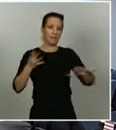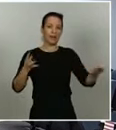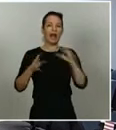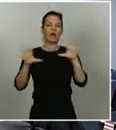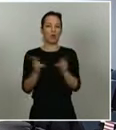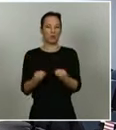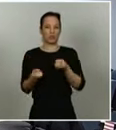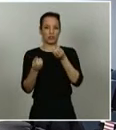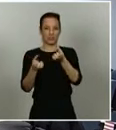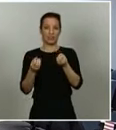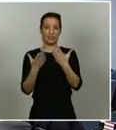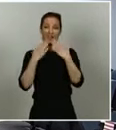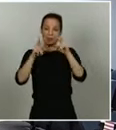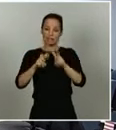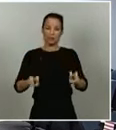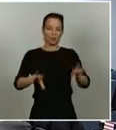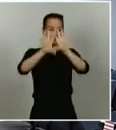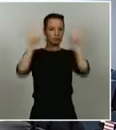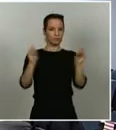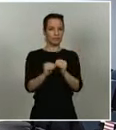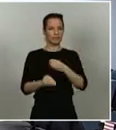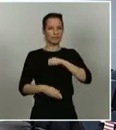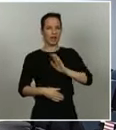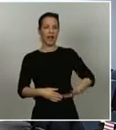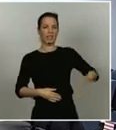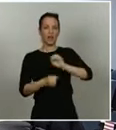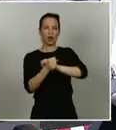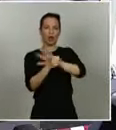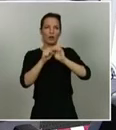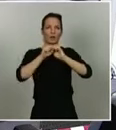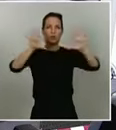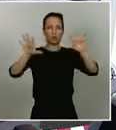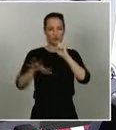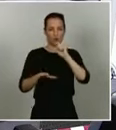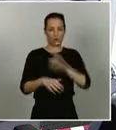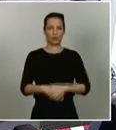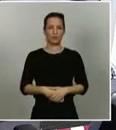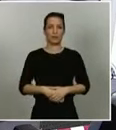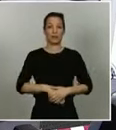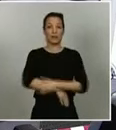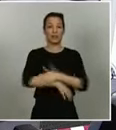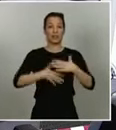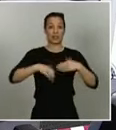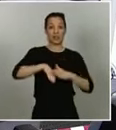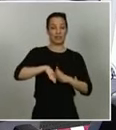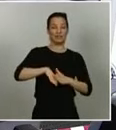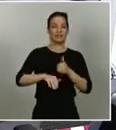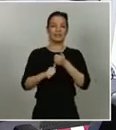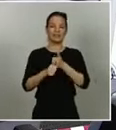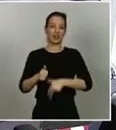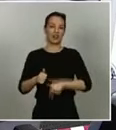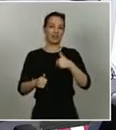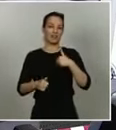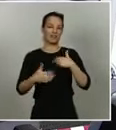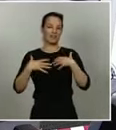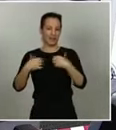mapa de la incidencia del coronavirus en España. Junto a los ministros, a la derecha del ministro de Sanidad, se encuentra el secretario general de Sanidad, Faustino Blanco,